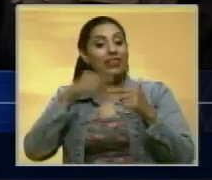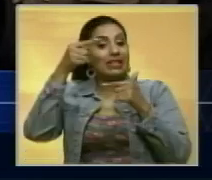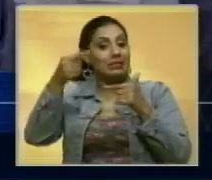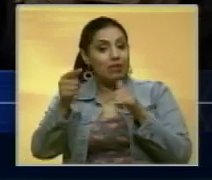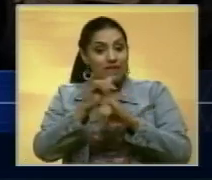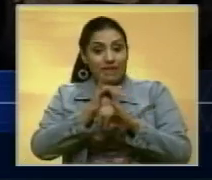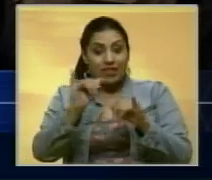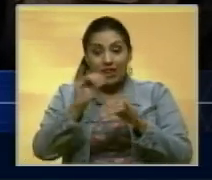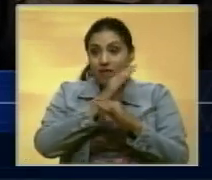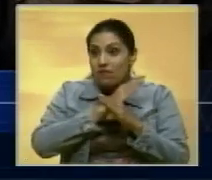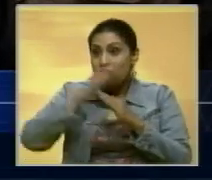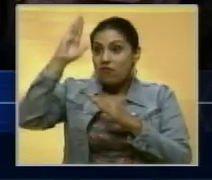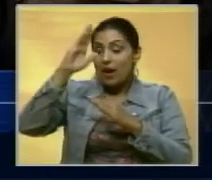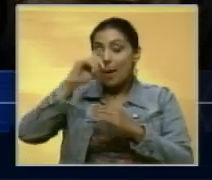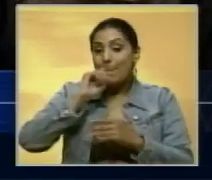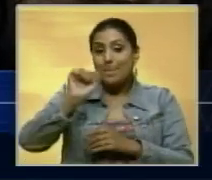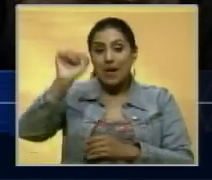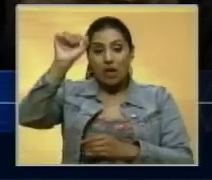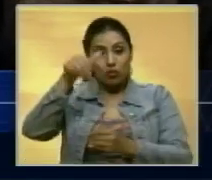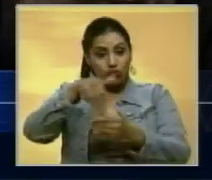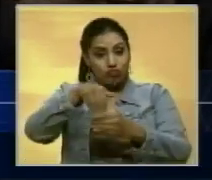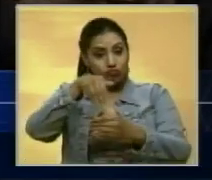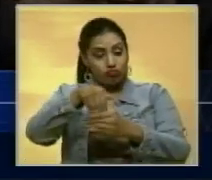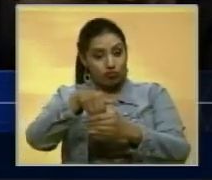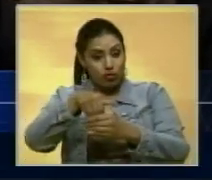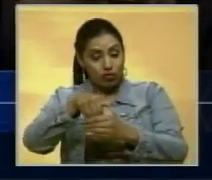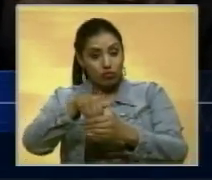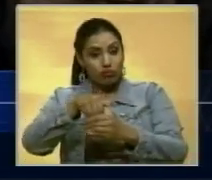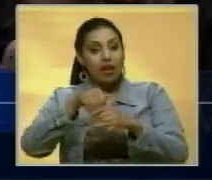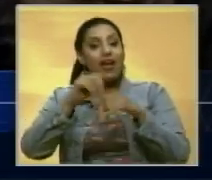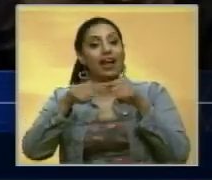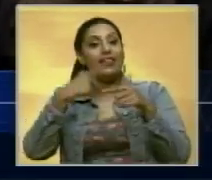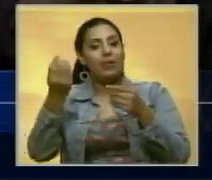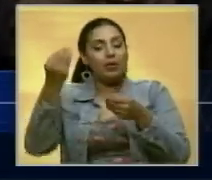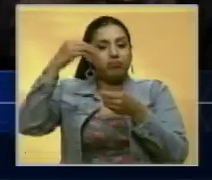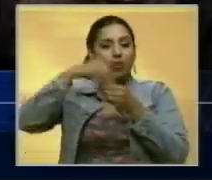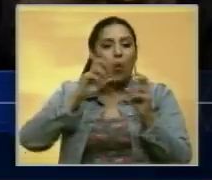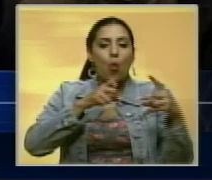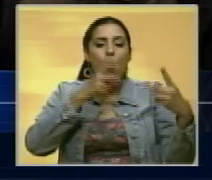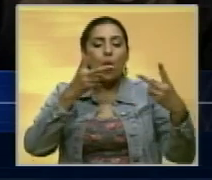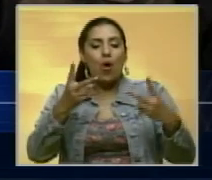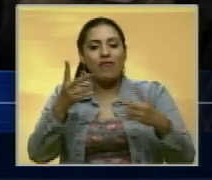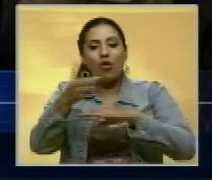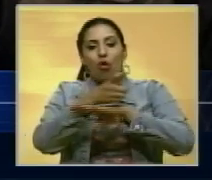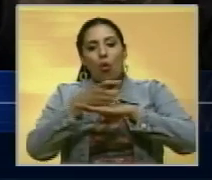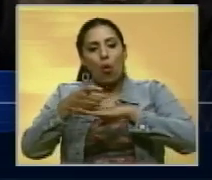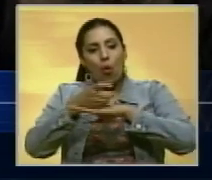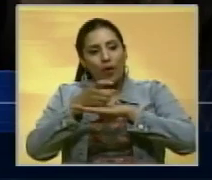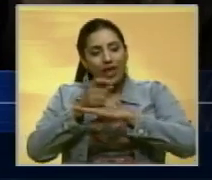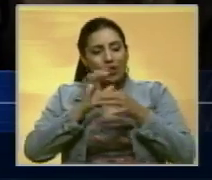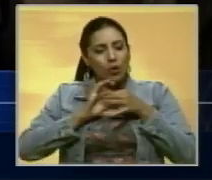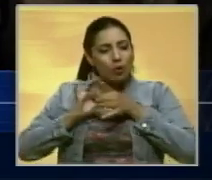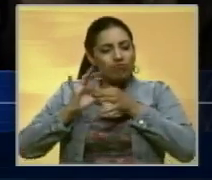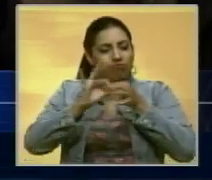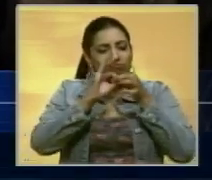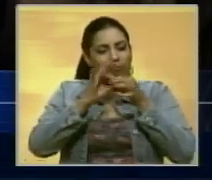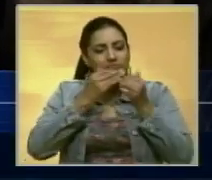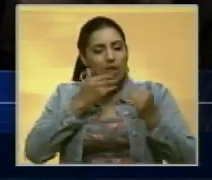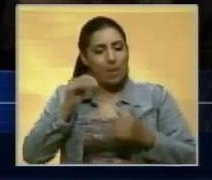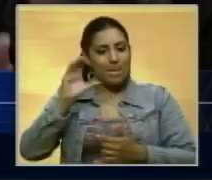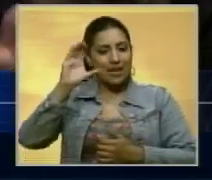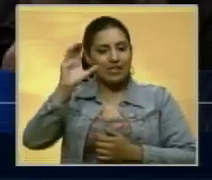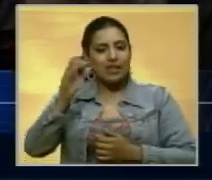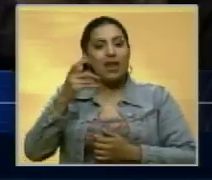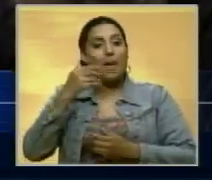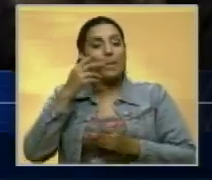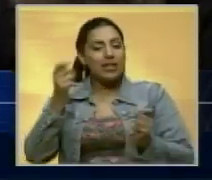de haberle revocado el mandato al presidente Nicolás Maduro, la instauración de un gobierno de unidad nacional que